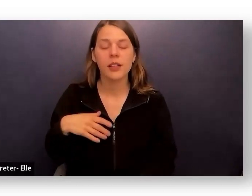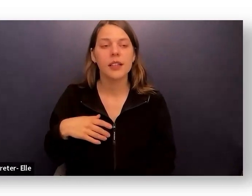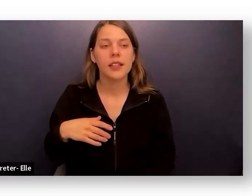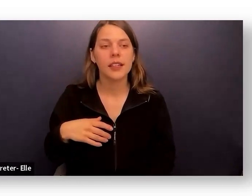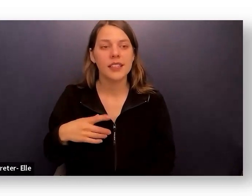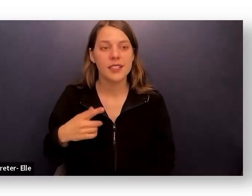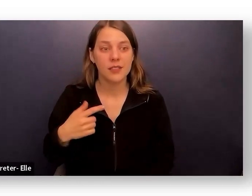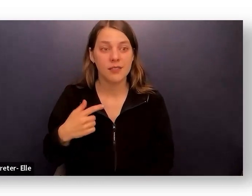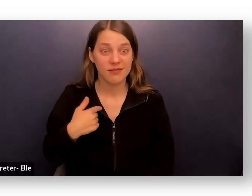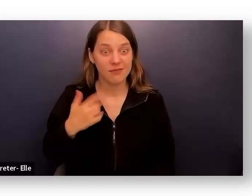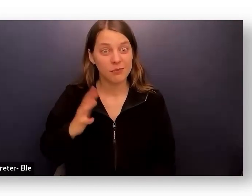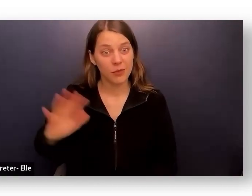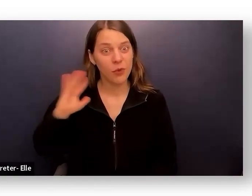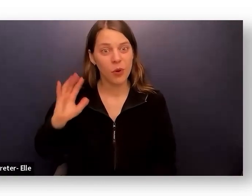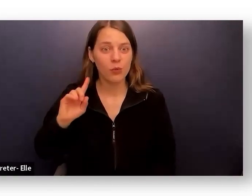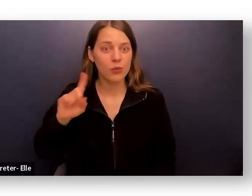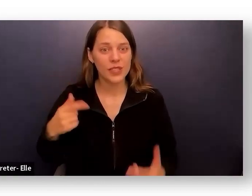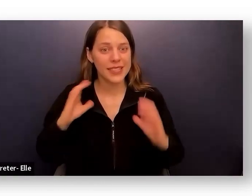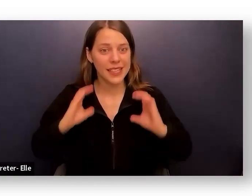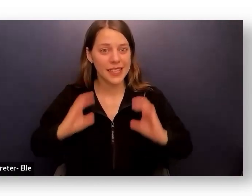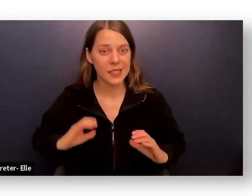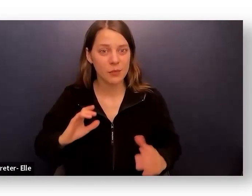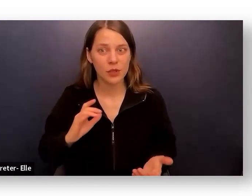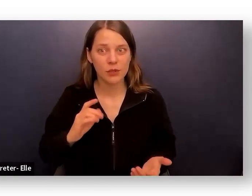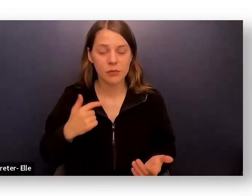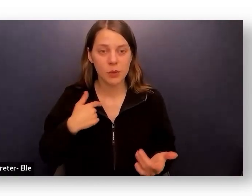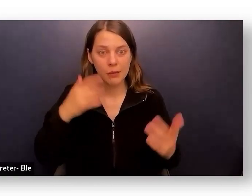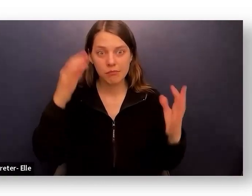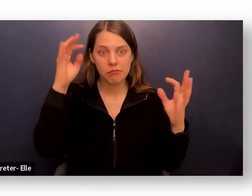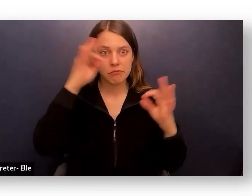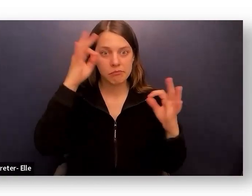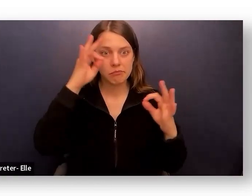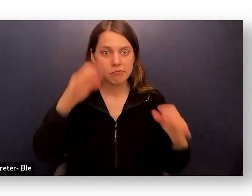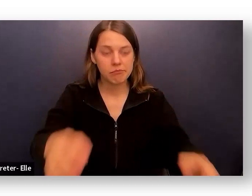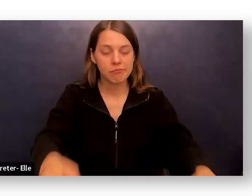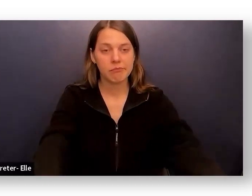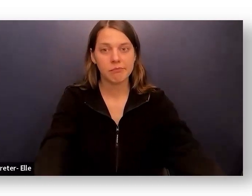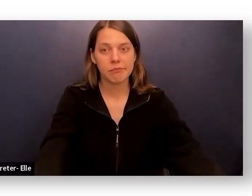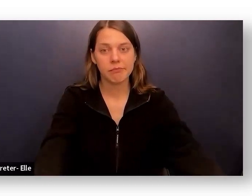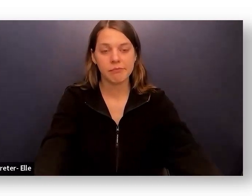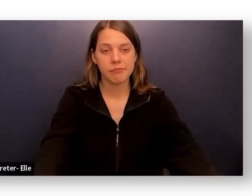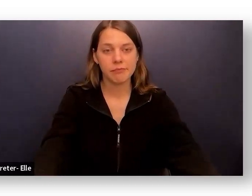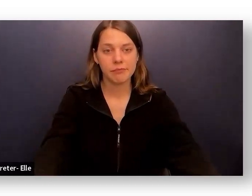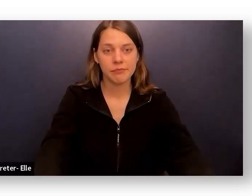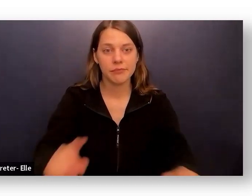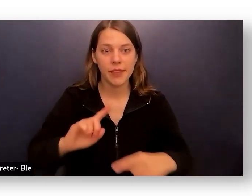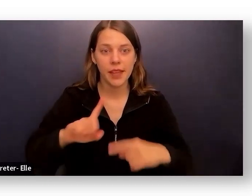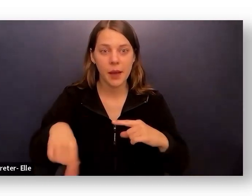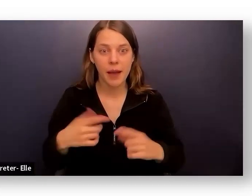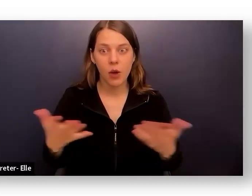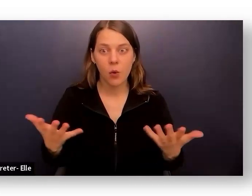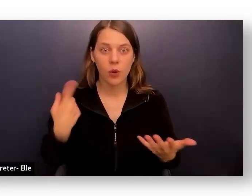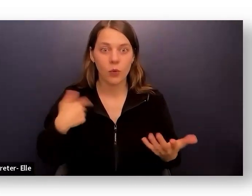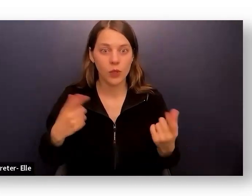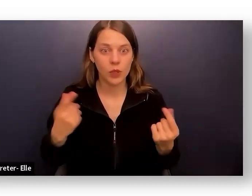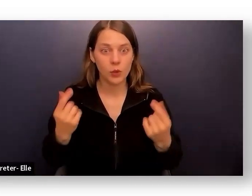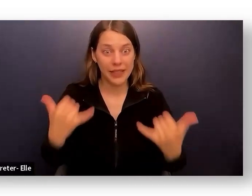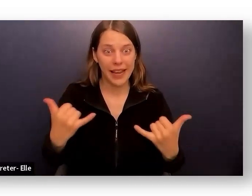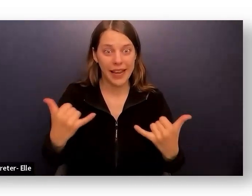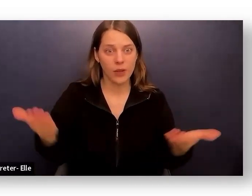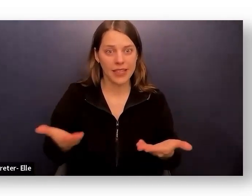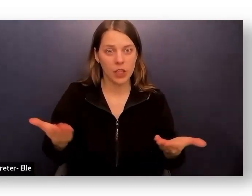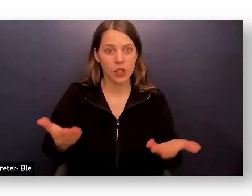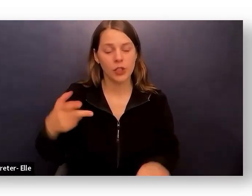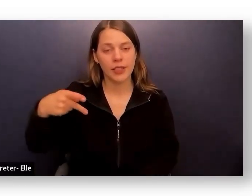en medios de comunicación. Antes era como ustedes, yo nomás era el cliente de electricidad. Entonces yo no sabía mucho de